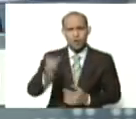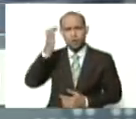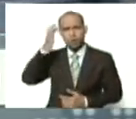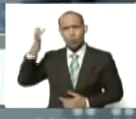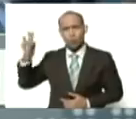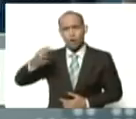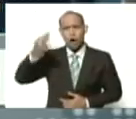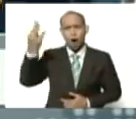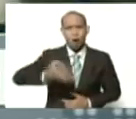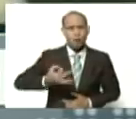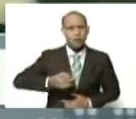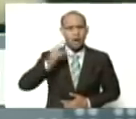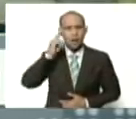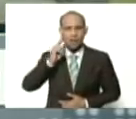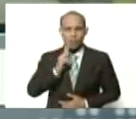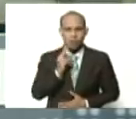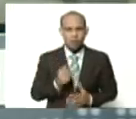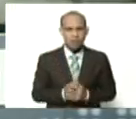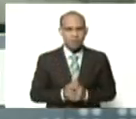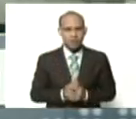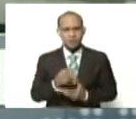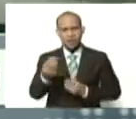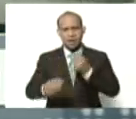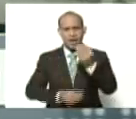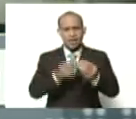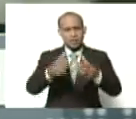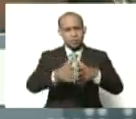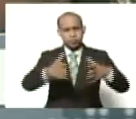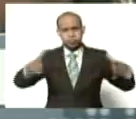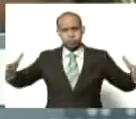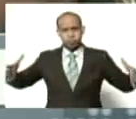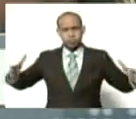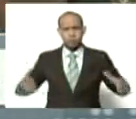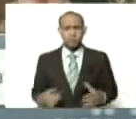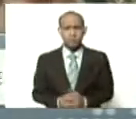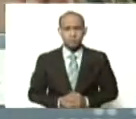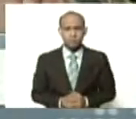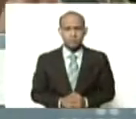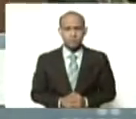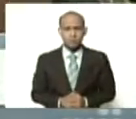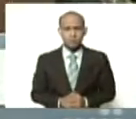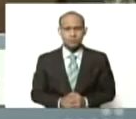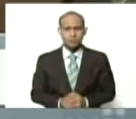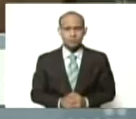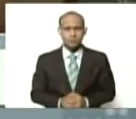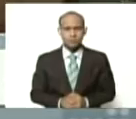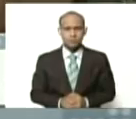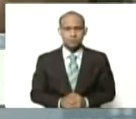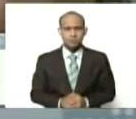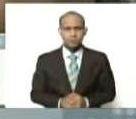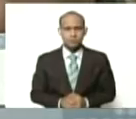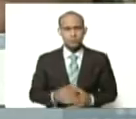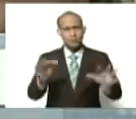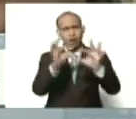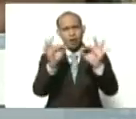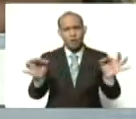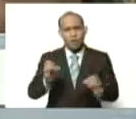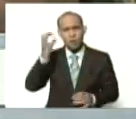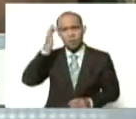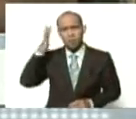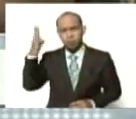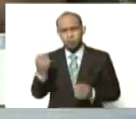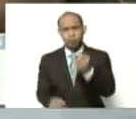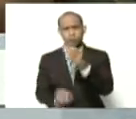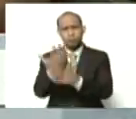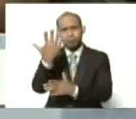Bolívar. Y lo hizo ampliamente, ampliamente, de manera creativa, creadora,